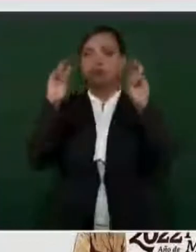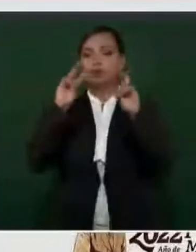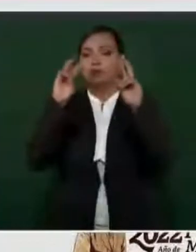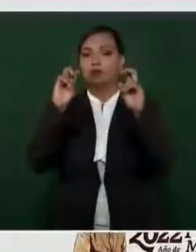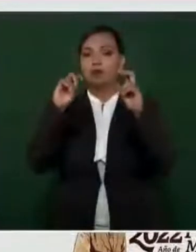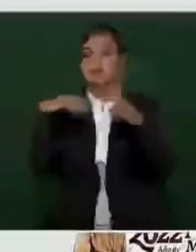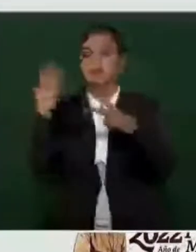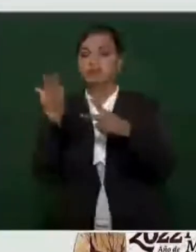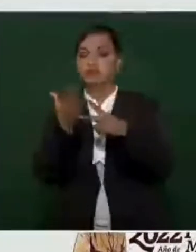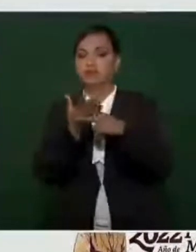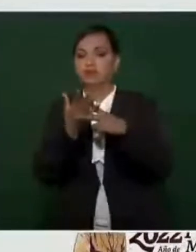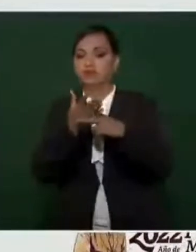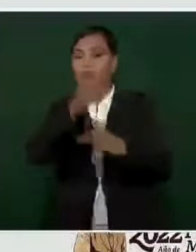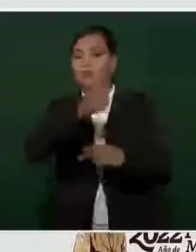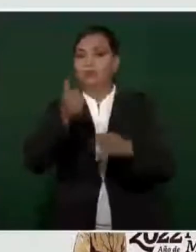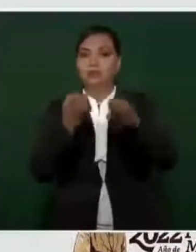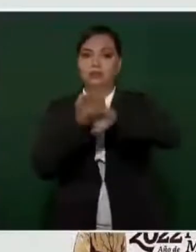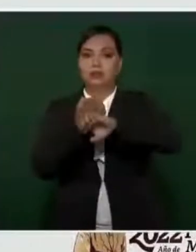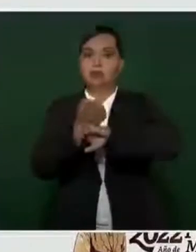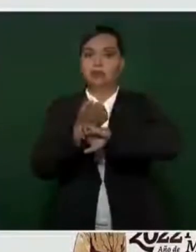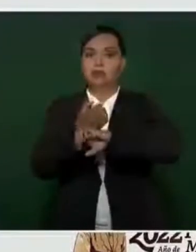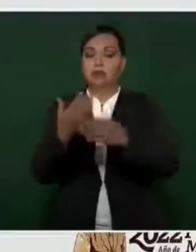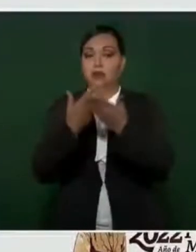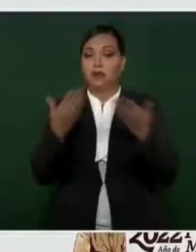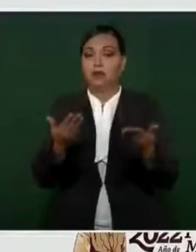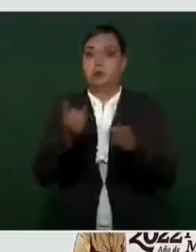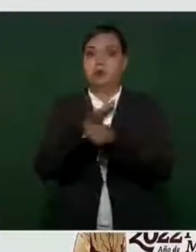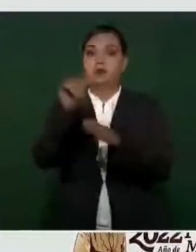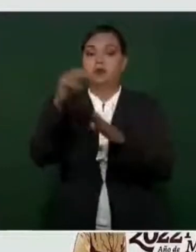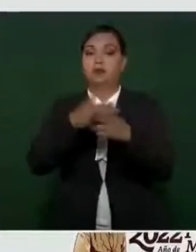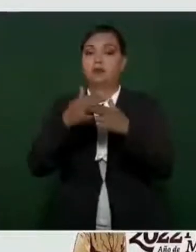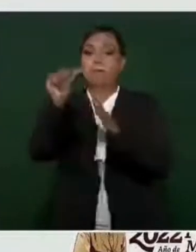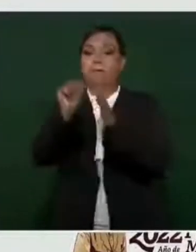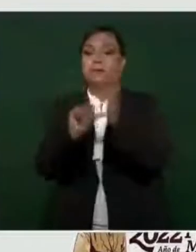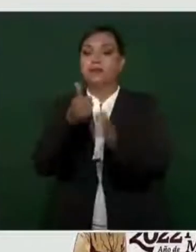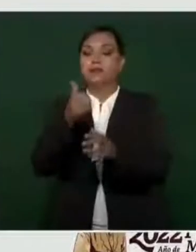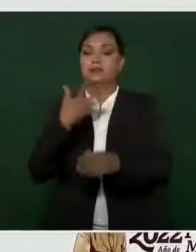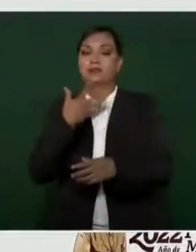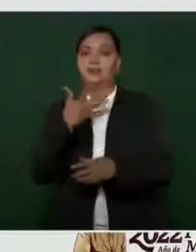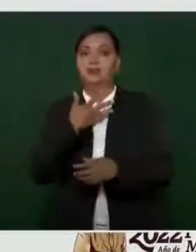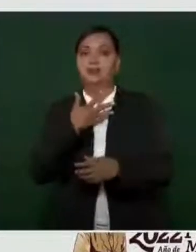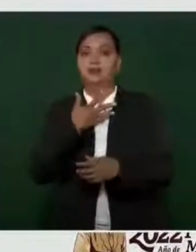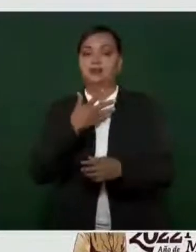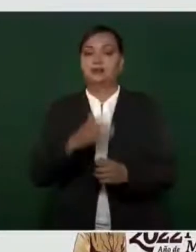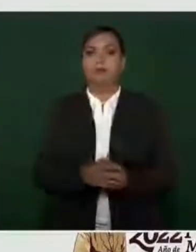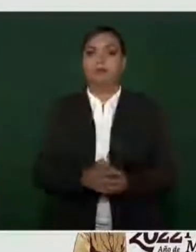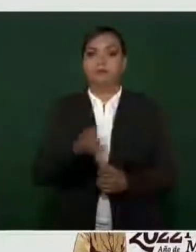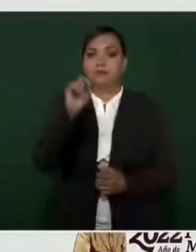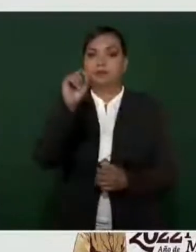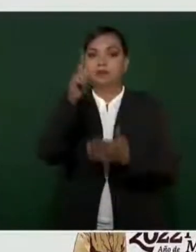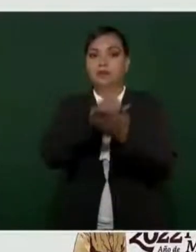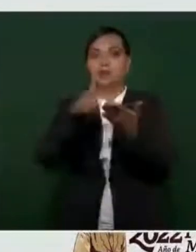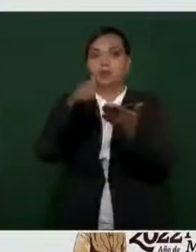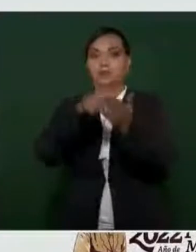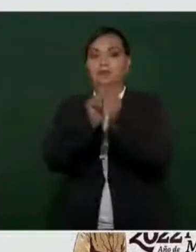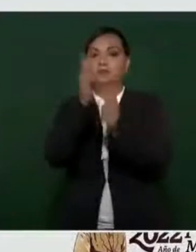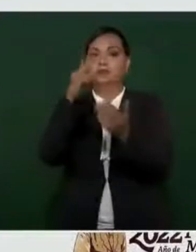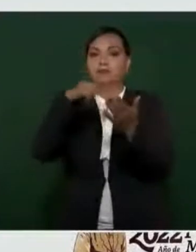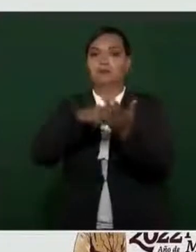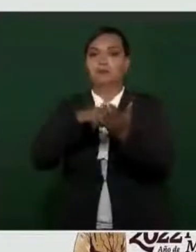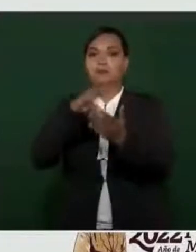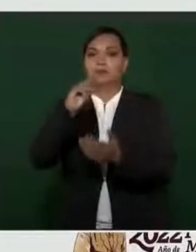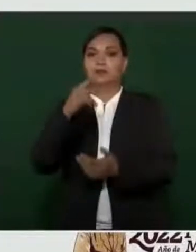federativa, en la presente administración y hasta el mes de agosto, está ubicado en el 20 lugar con